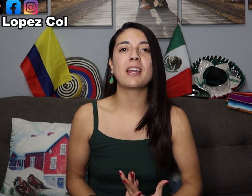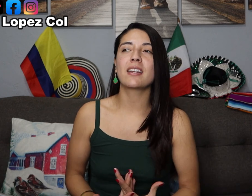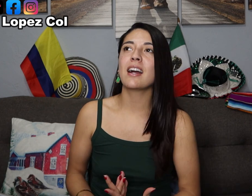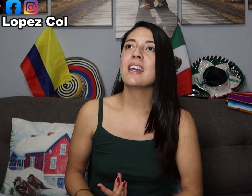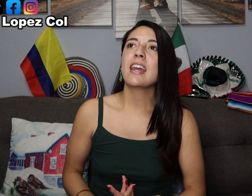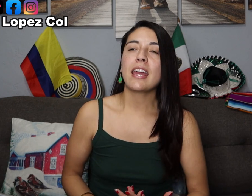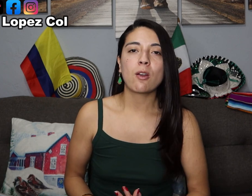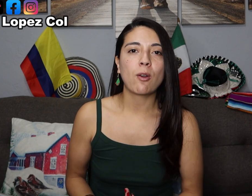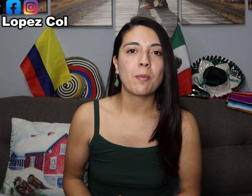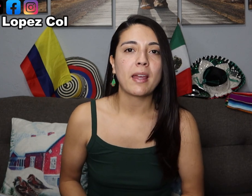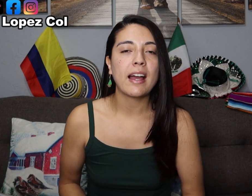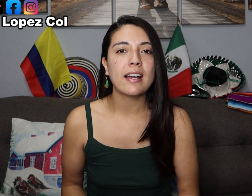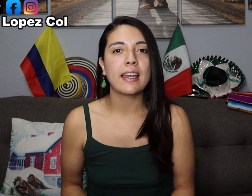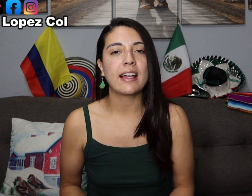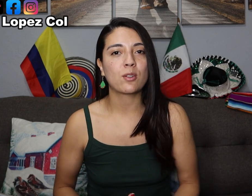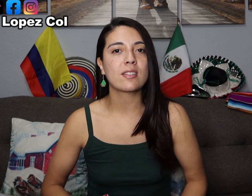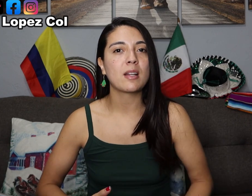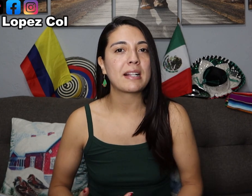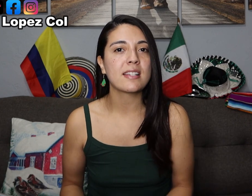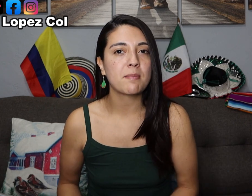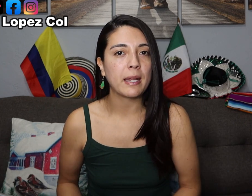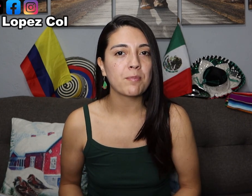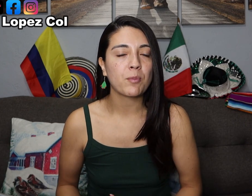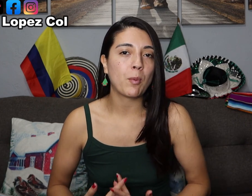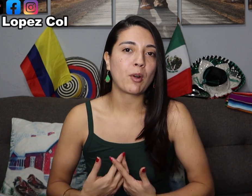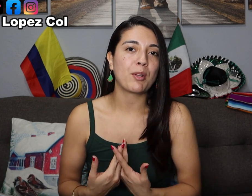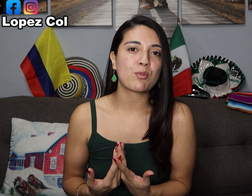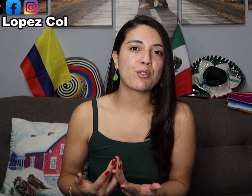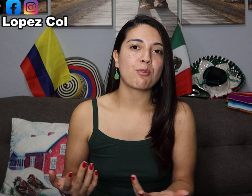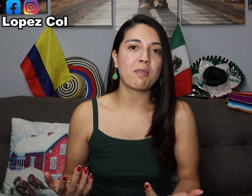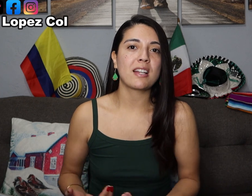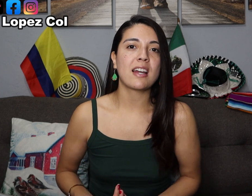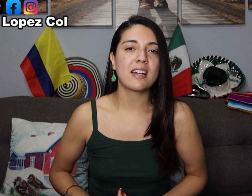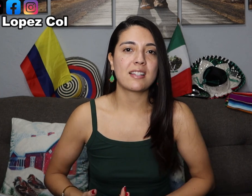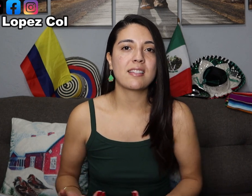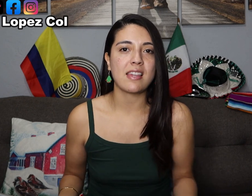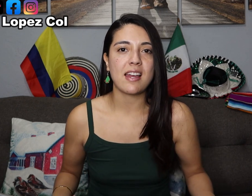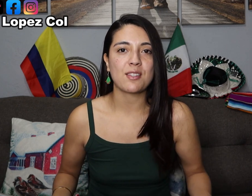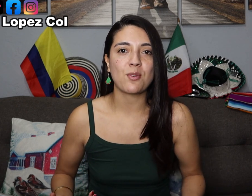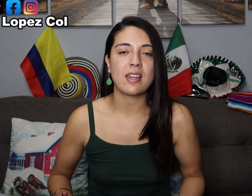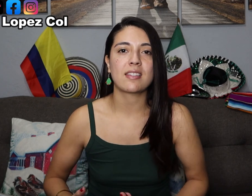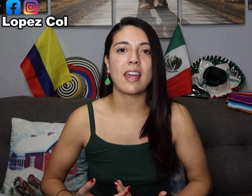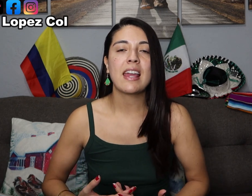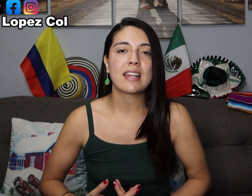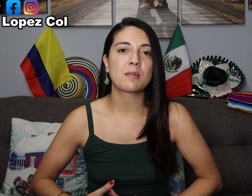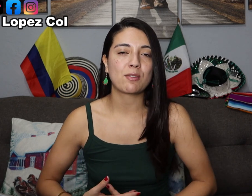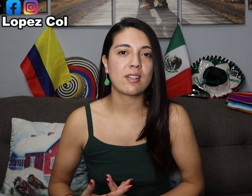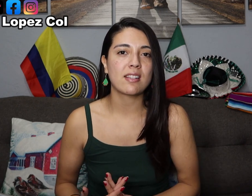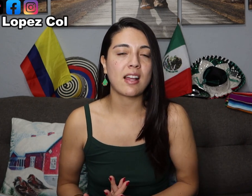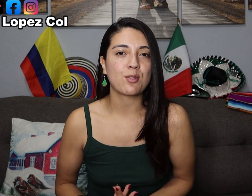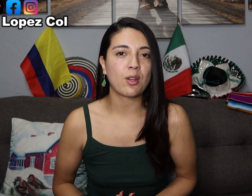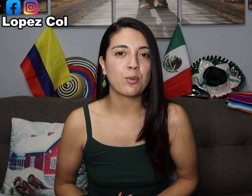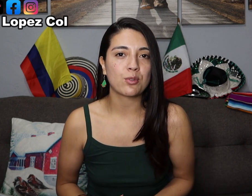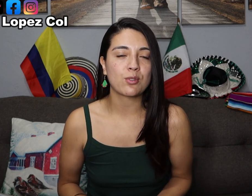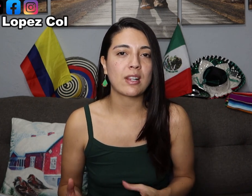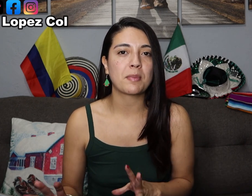soy colombiana. En Colombia hay algo que se llama el SISBEN, o por lo menos cuando yo vivía allá existía eso, y es que las personas